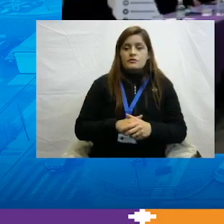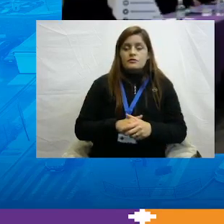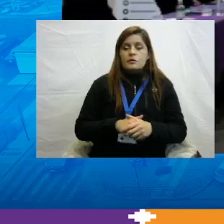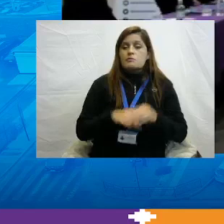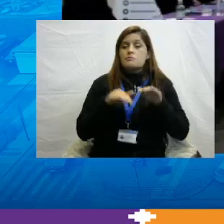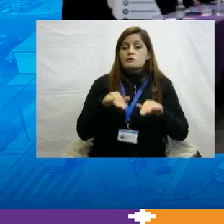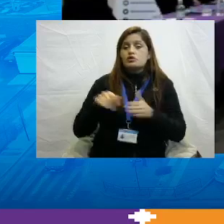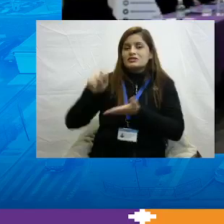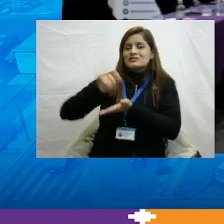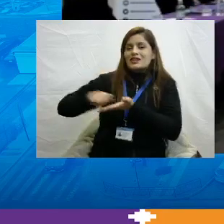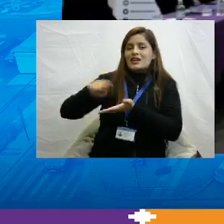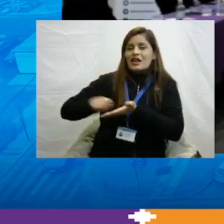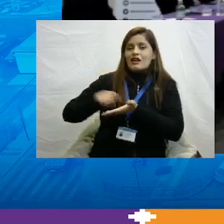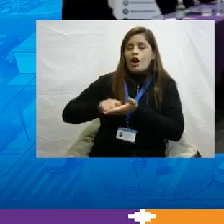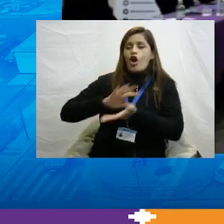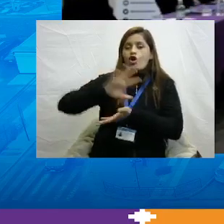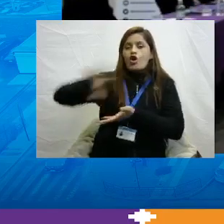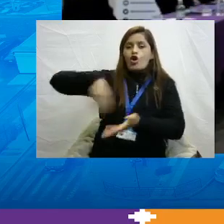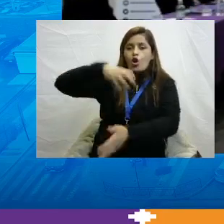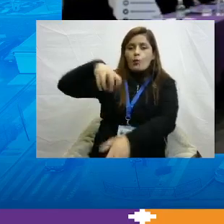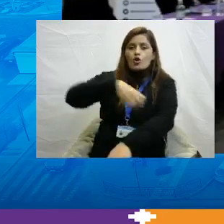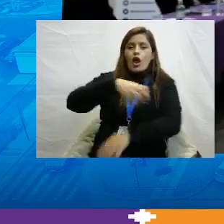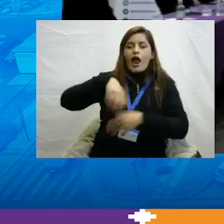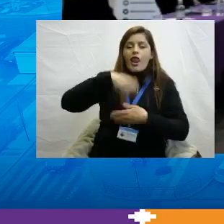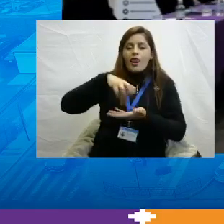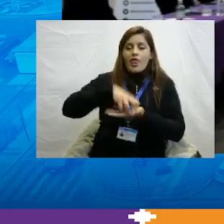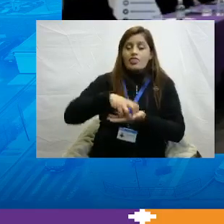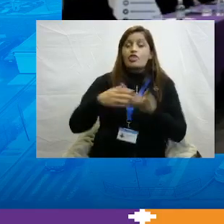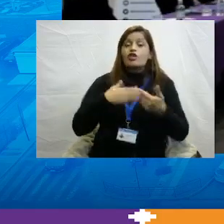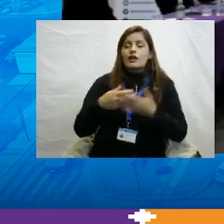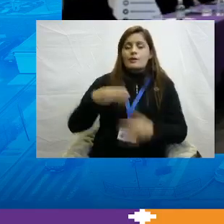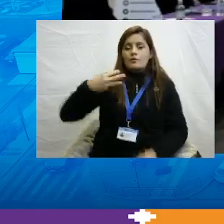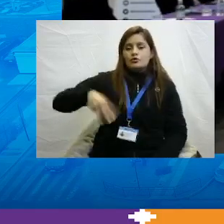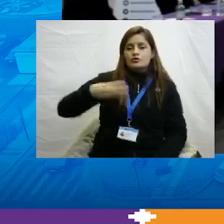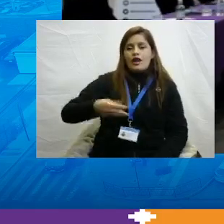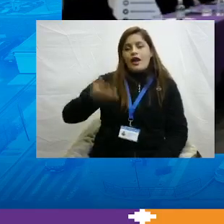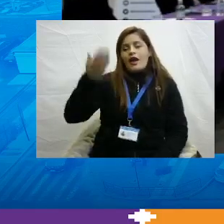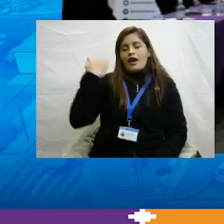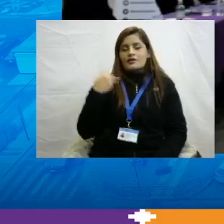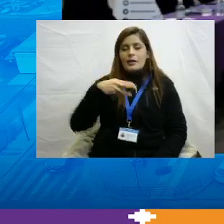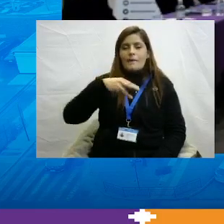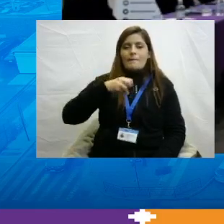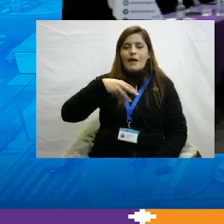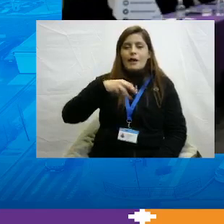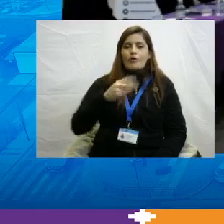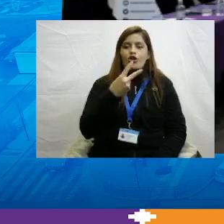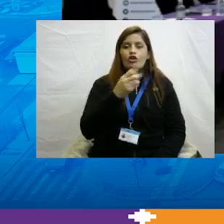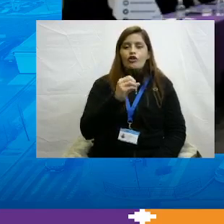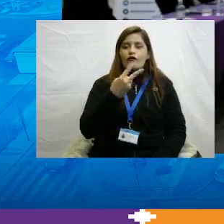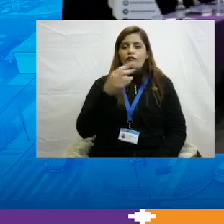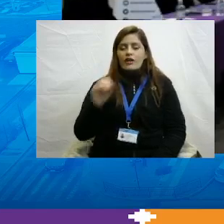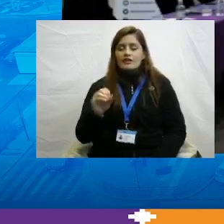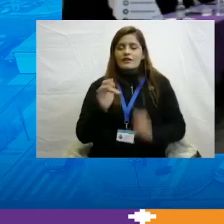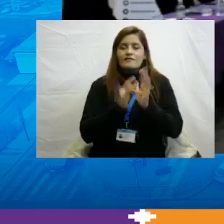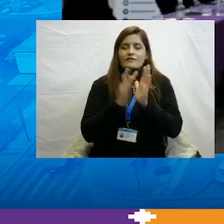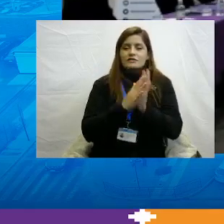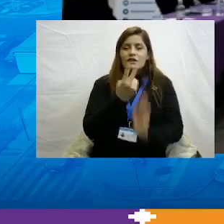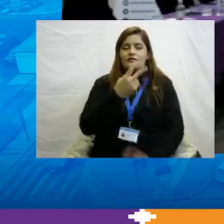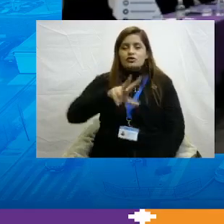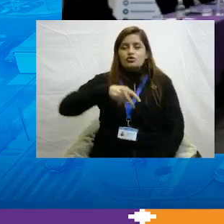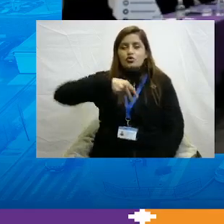Secretaría Comunal de Planificación de la Ilustre Municipalidad de Melipilla, en su memorándum número 220 de fecha 28 de junio